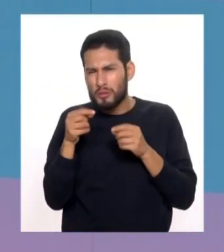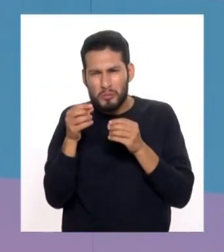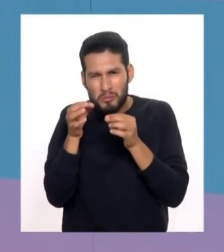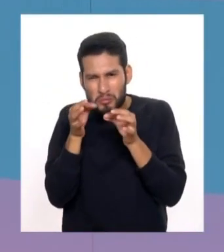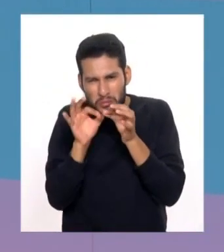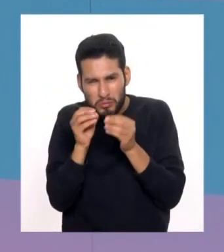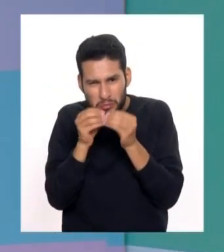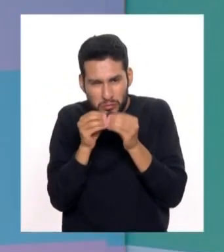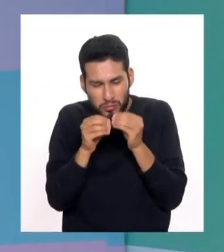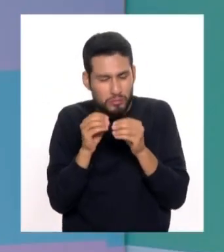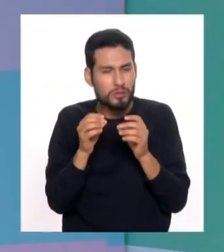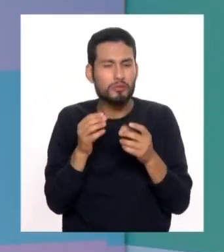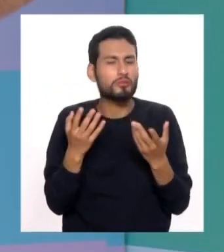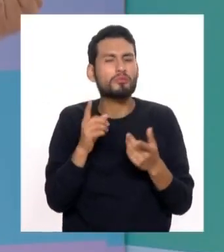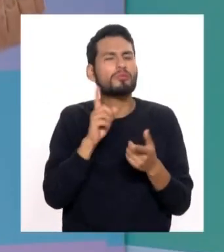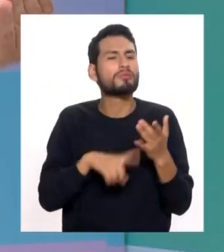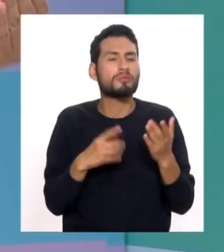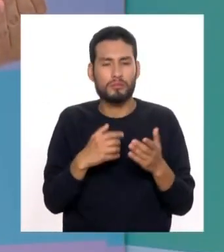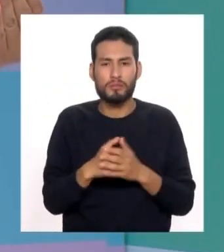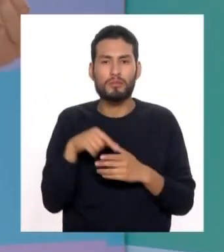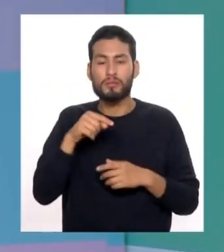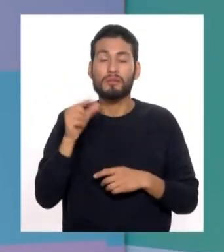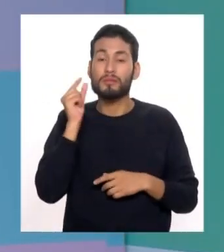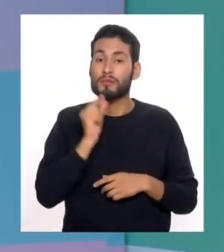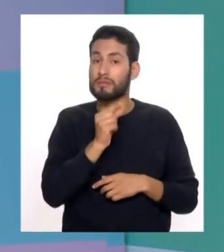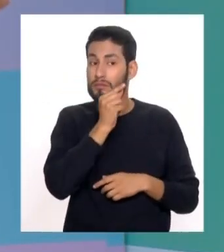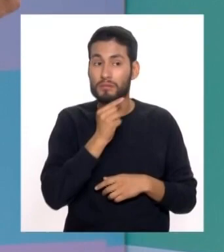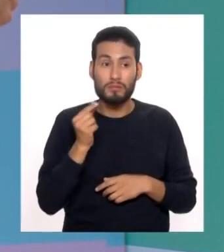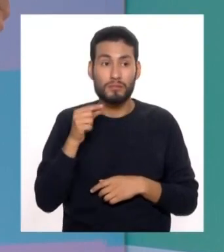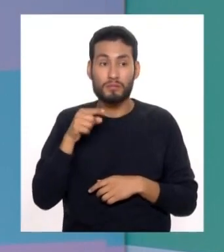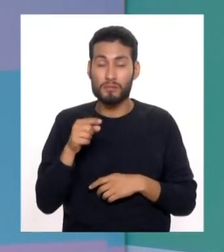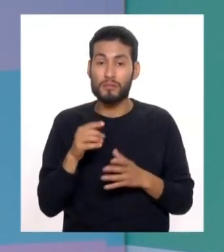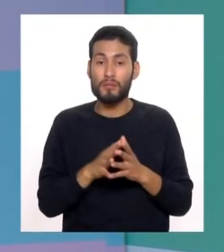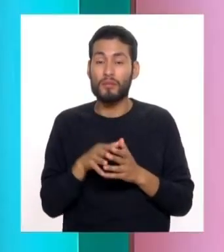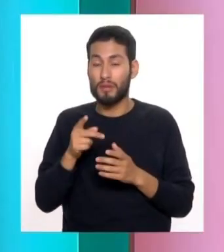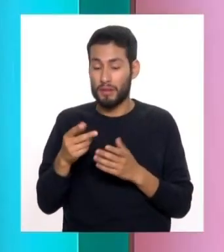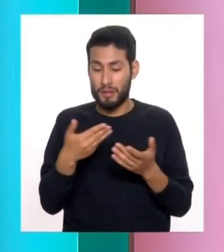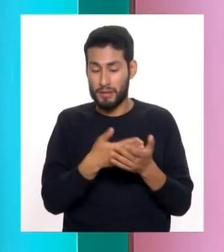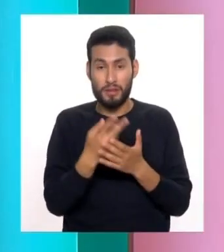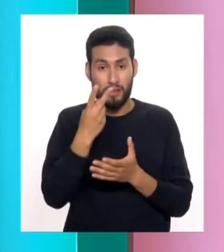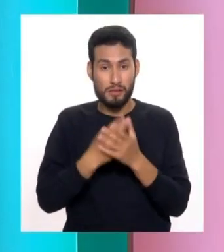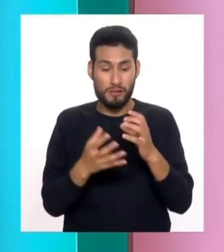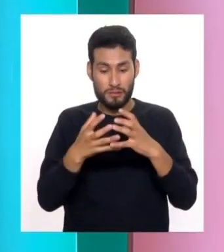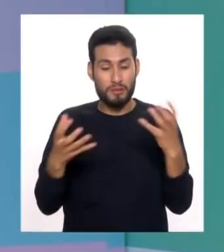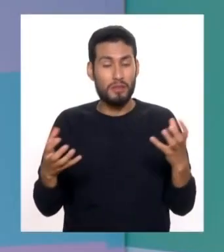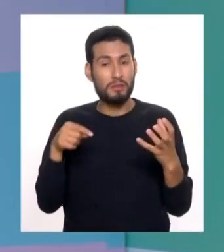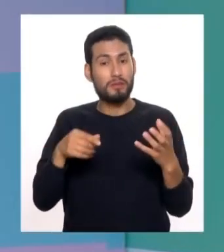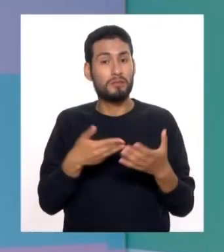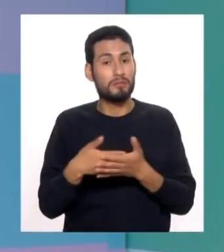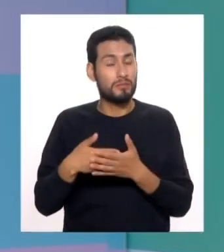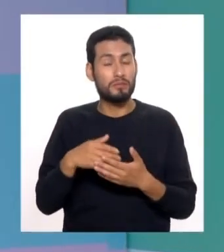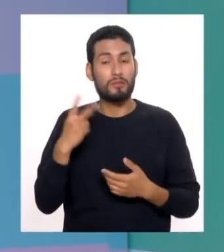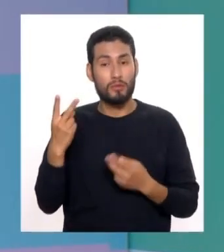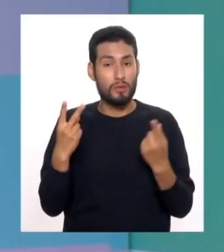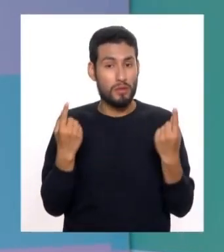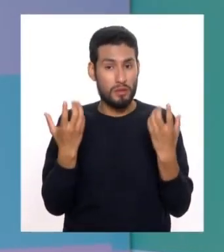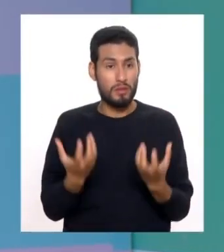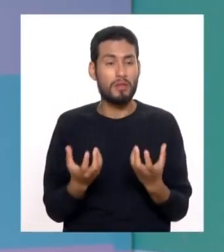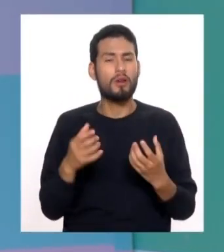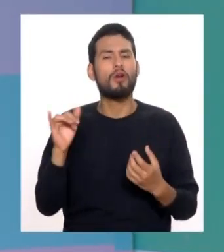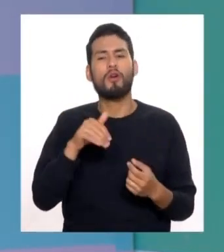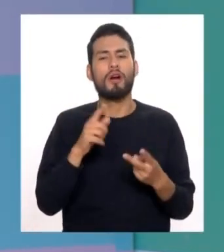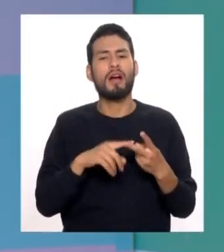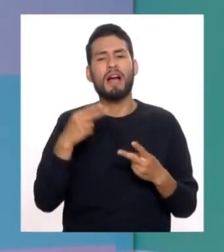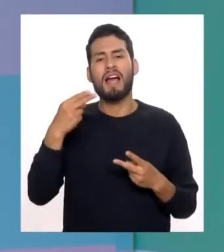patologías. Las más comunes, la de los gemelos, es decir, el síndrome de transfusión fetofetal, por ejemplo, o en el caso de la hernia